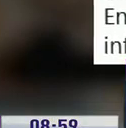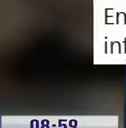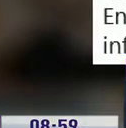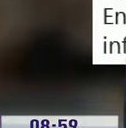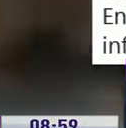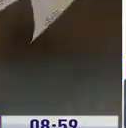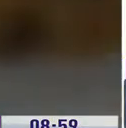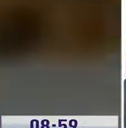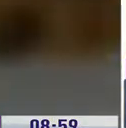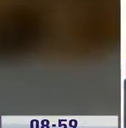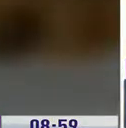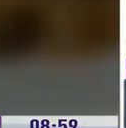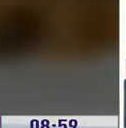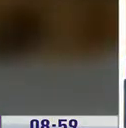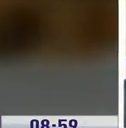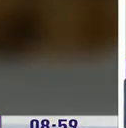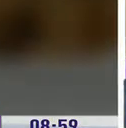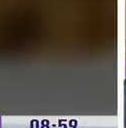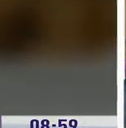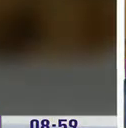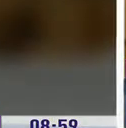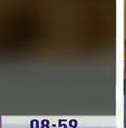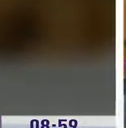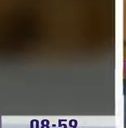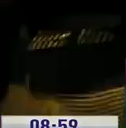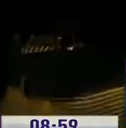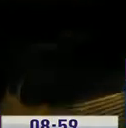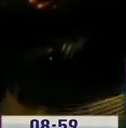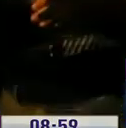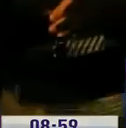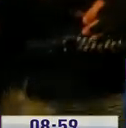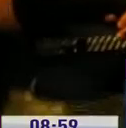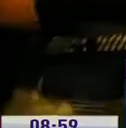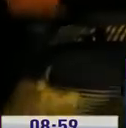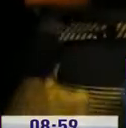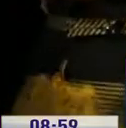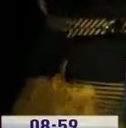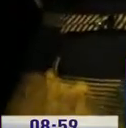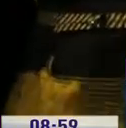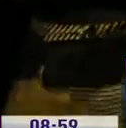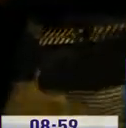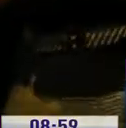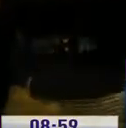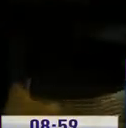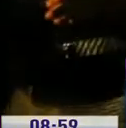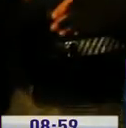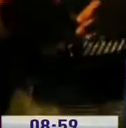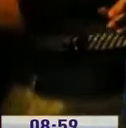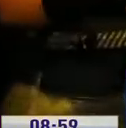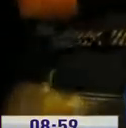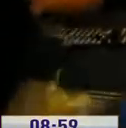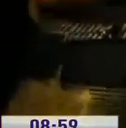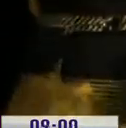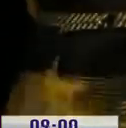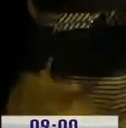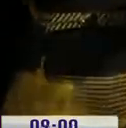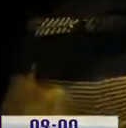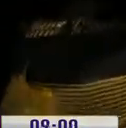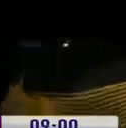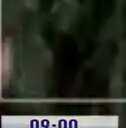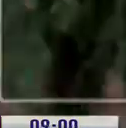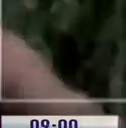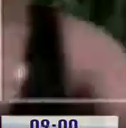redes sociales para expresar sus condolencias. El telón de las bambalinas, los camerinos y la concha acústica lloran